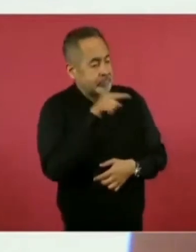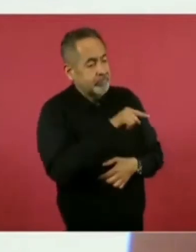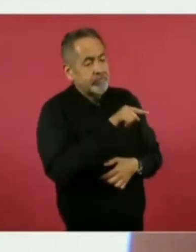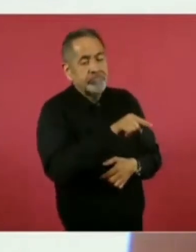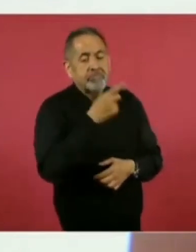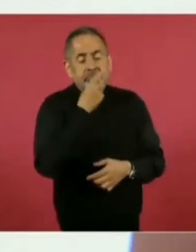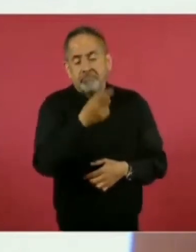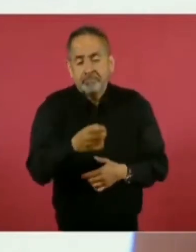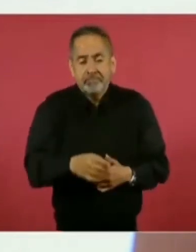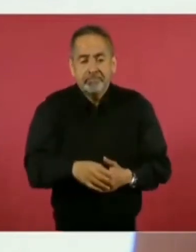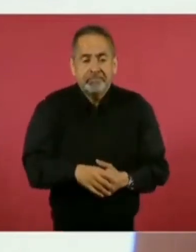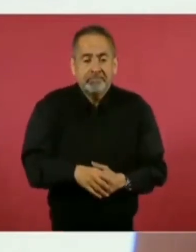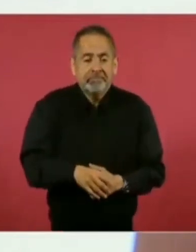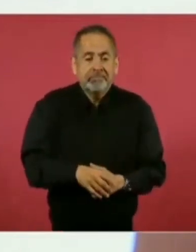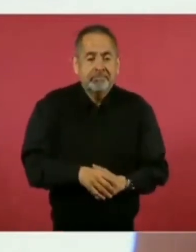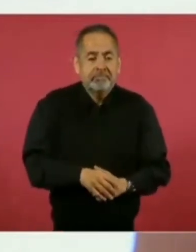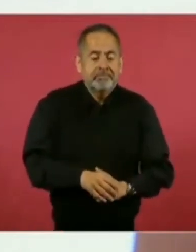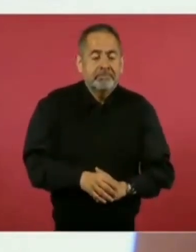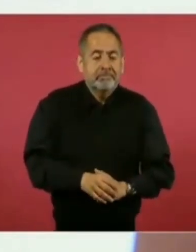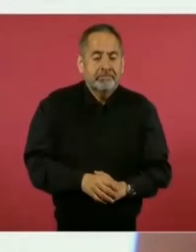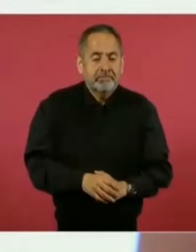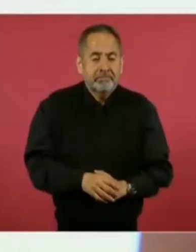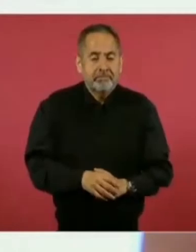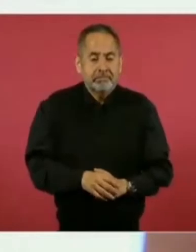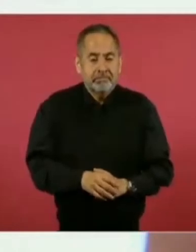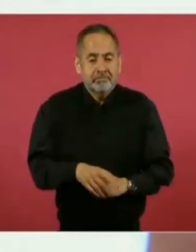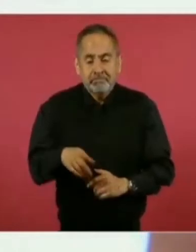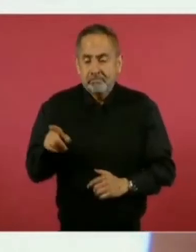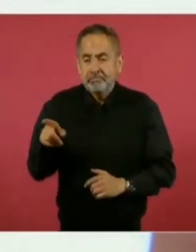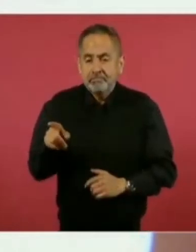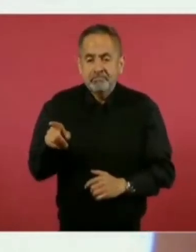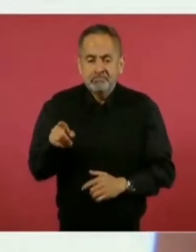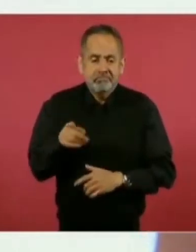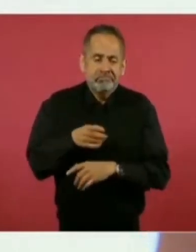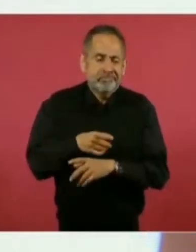que pues no me hacen caso a mí